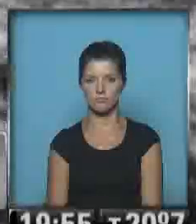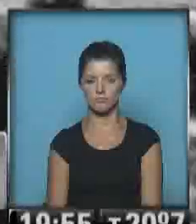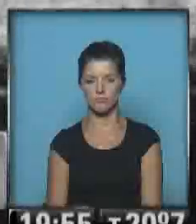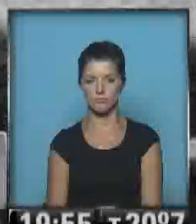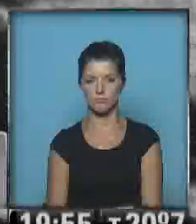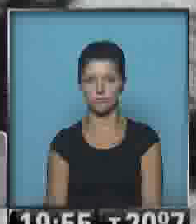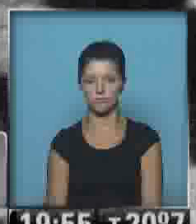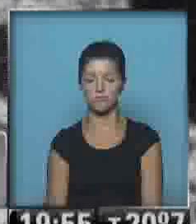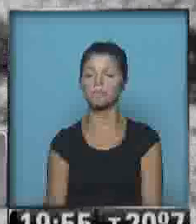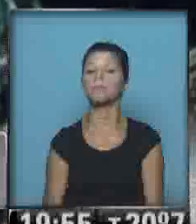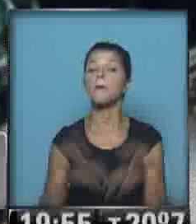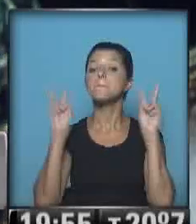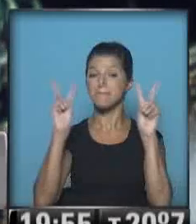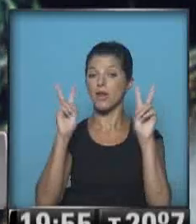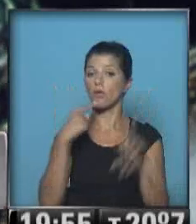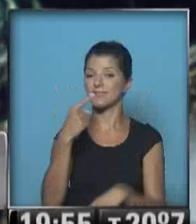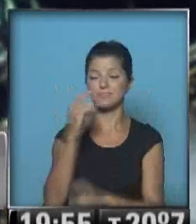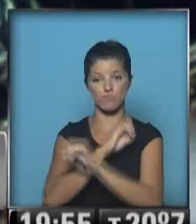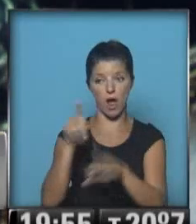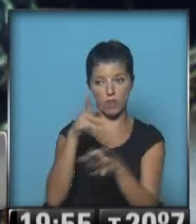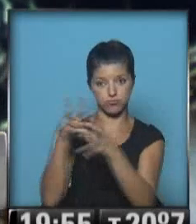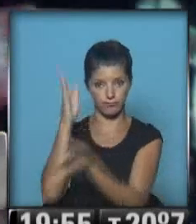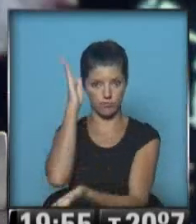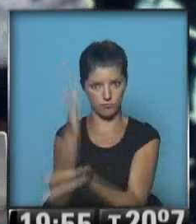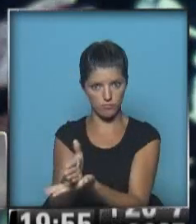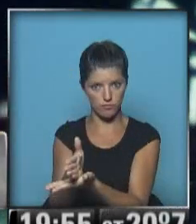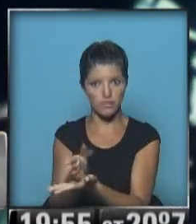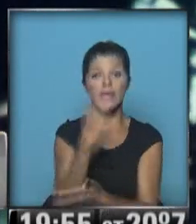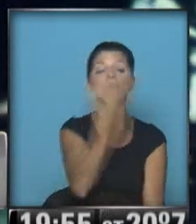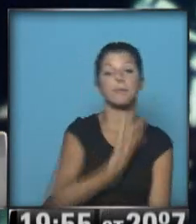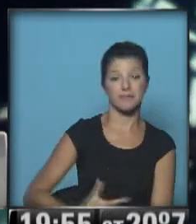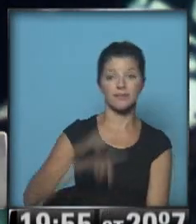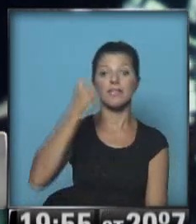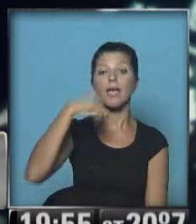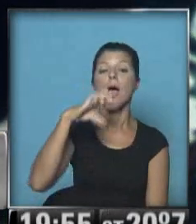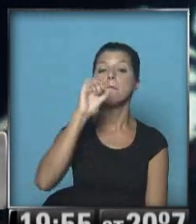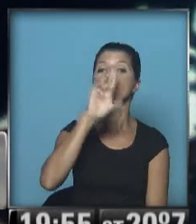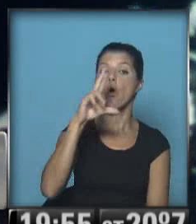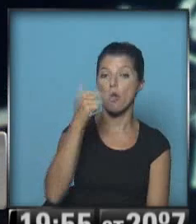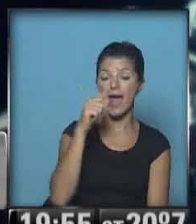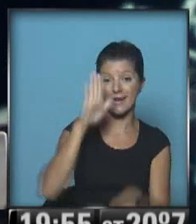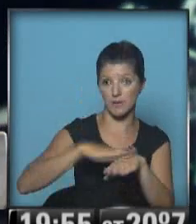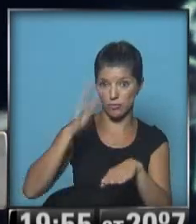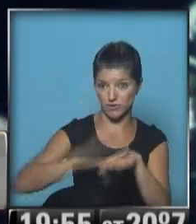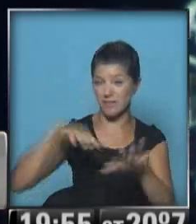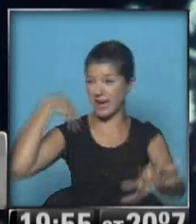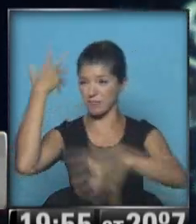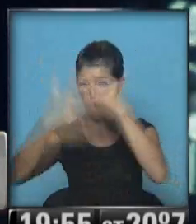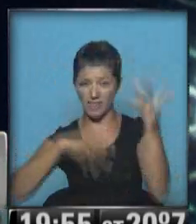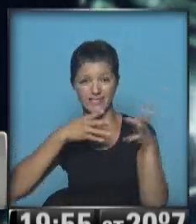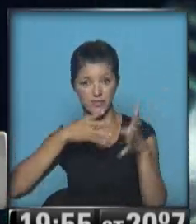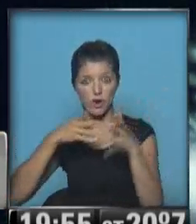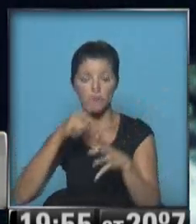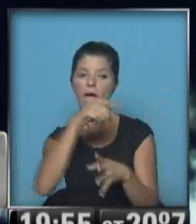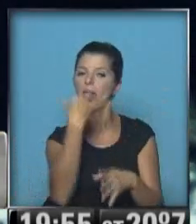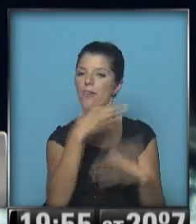heridos perón condena a los extremistas y el presidente responsable del estallido de violencia y terrorismo es